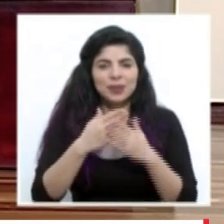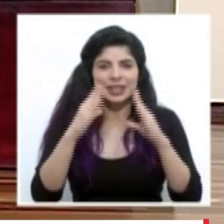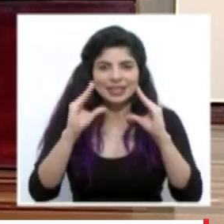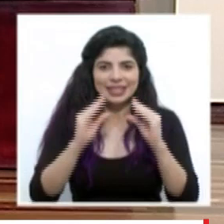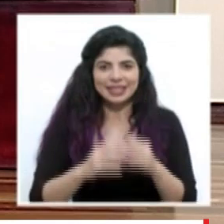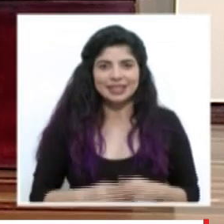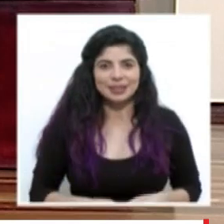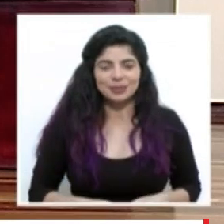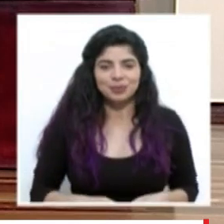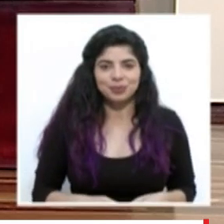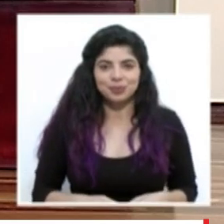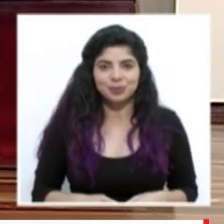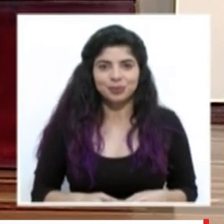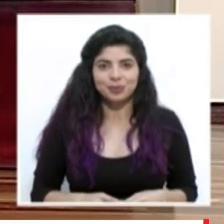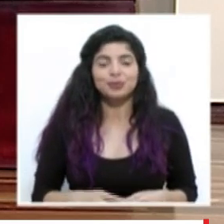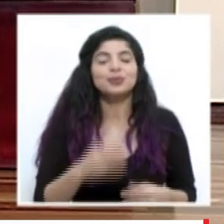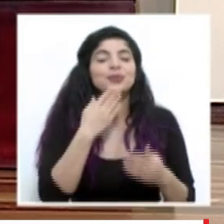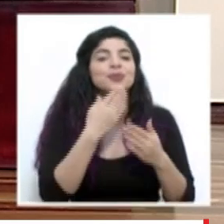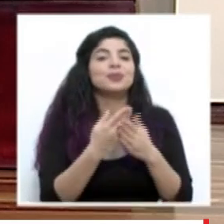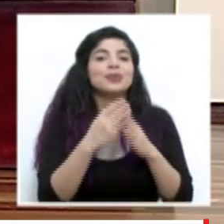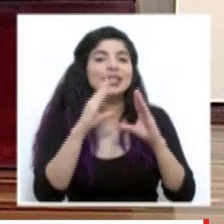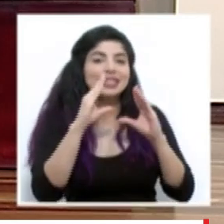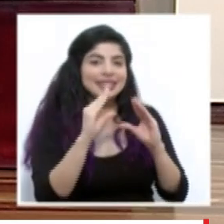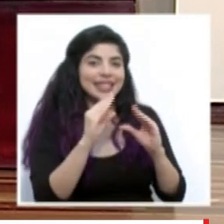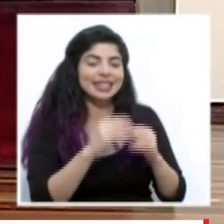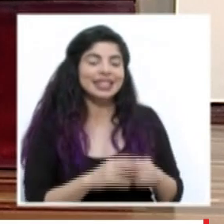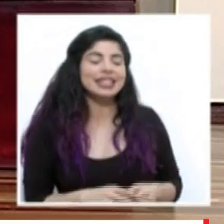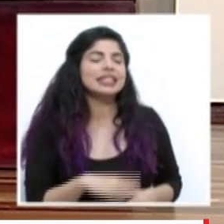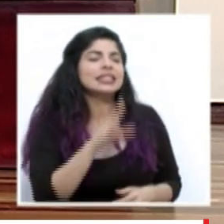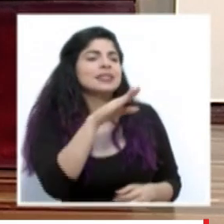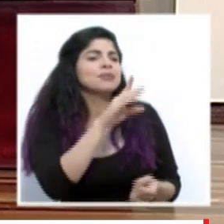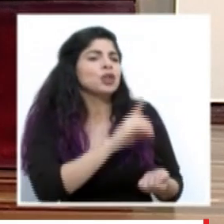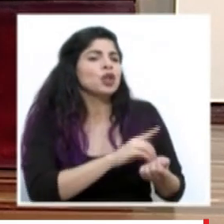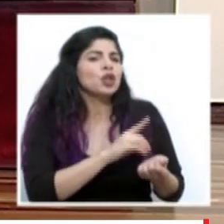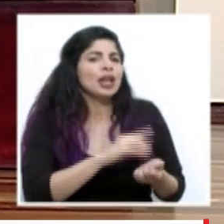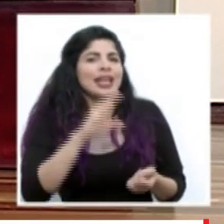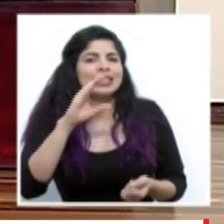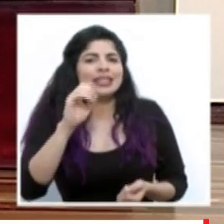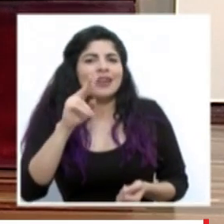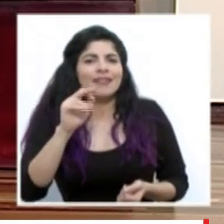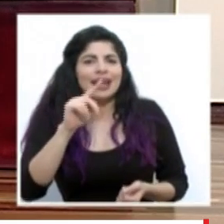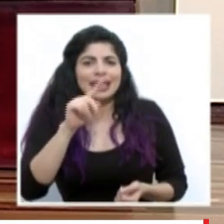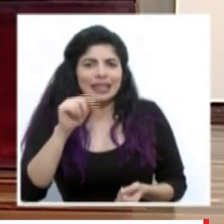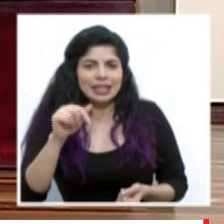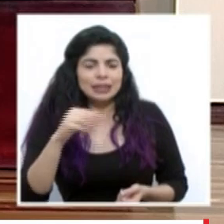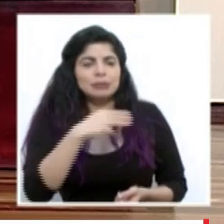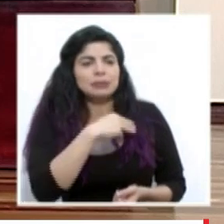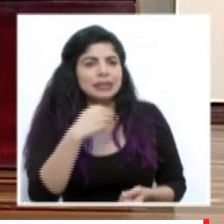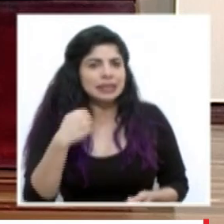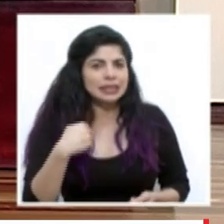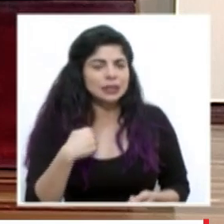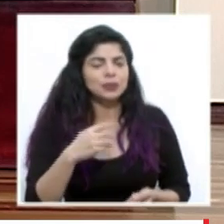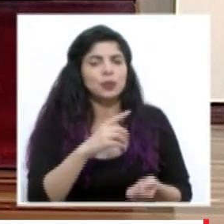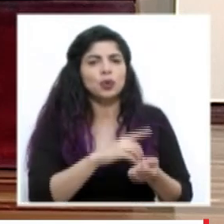tardes. Muy buenas tardes, doctora Cervantes, señor ministro, doctor Ruiz.